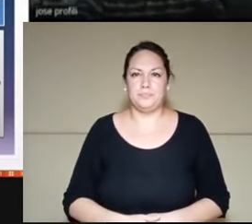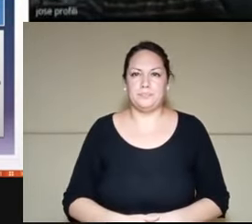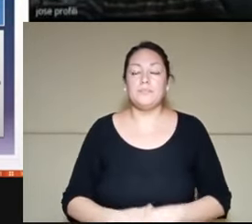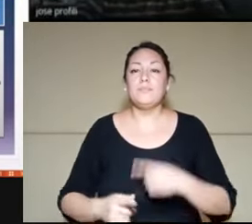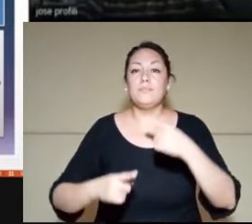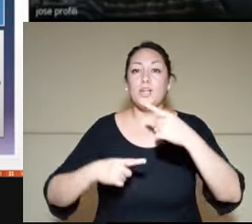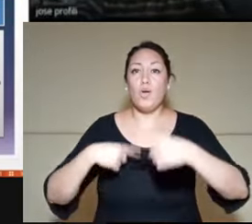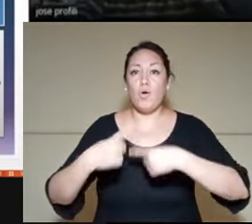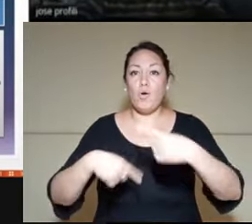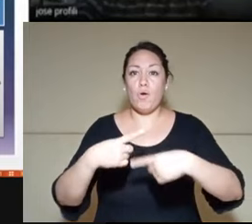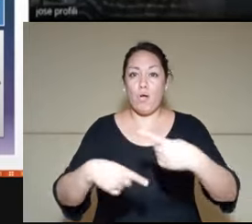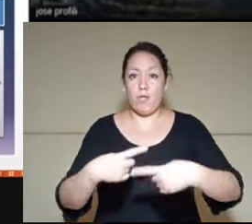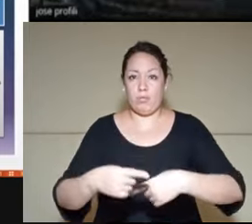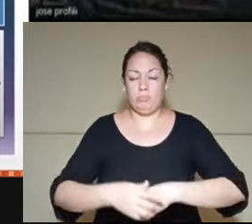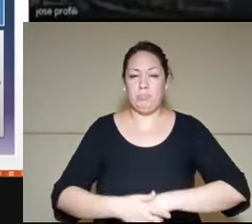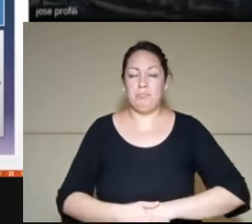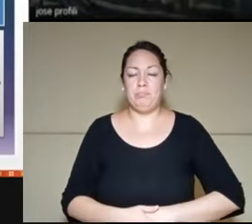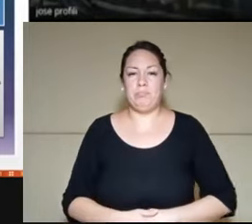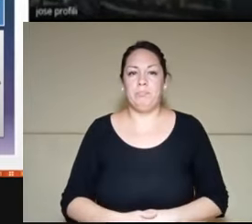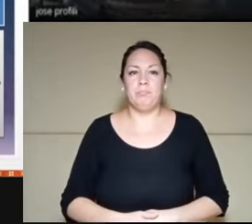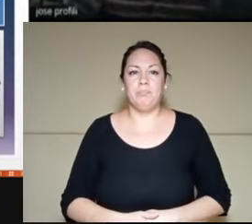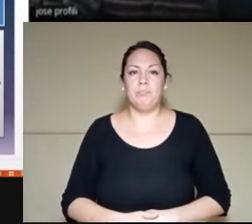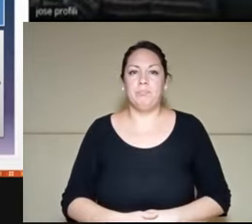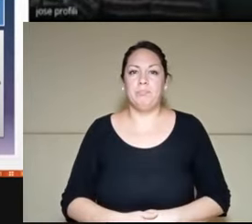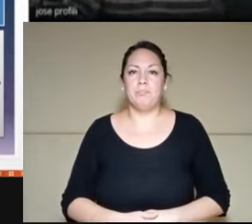Entonces, tenemos,